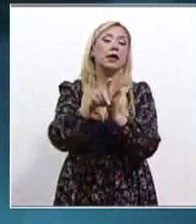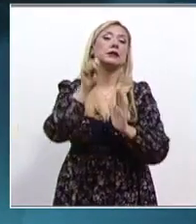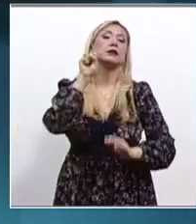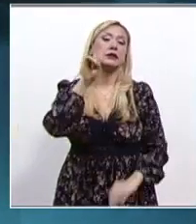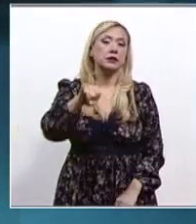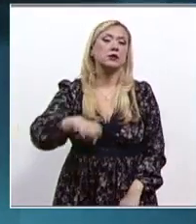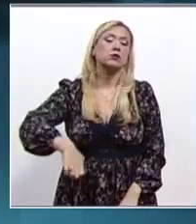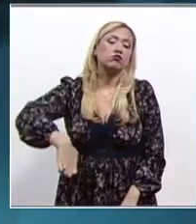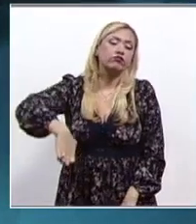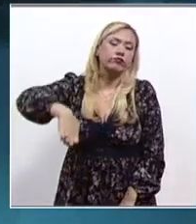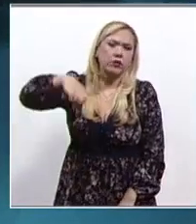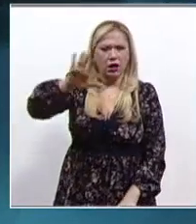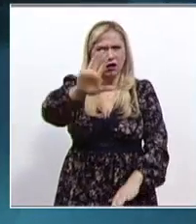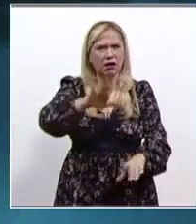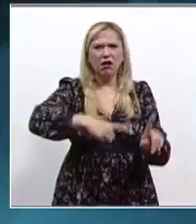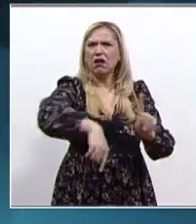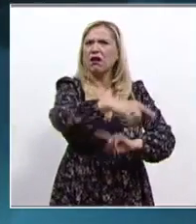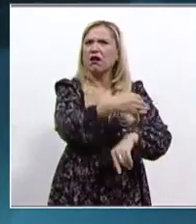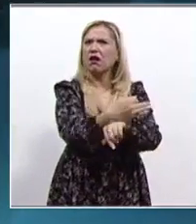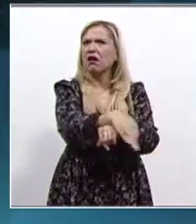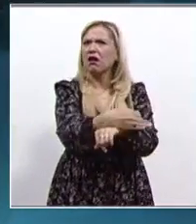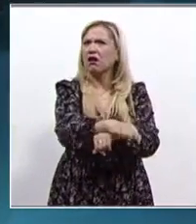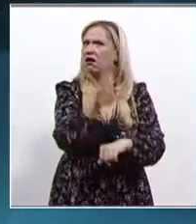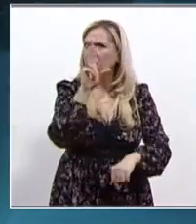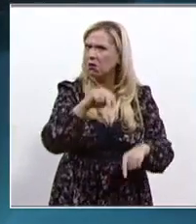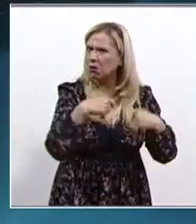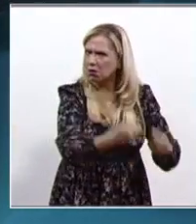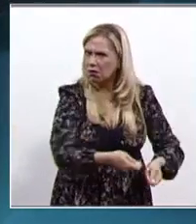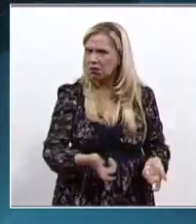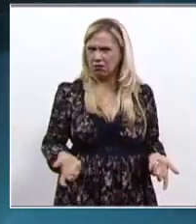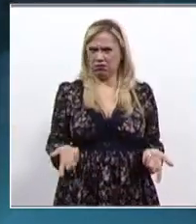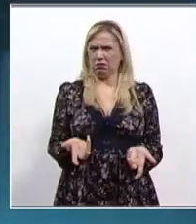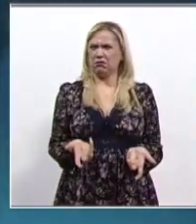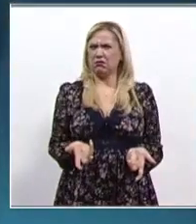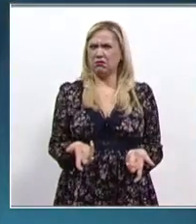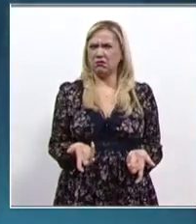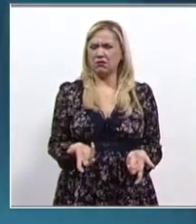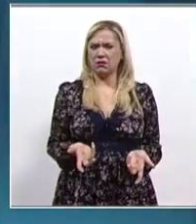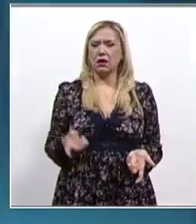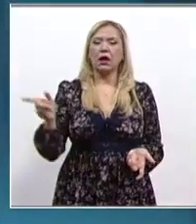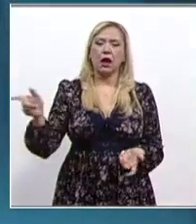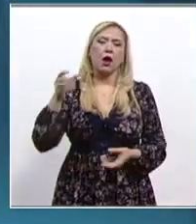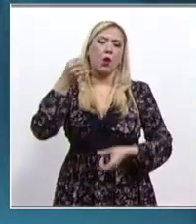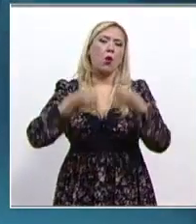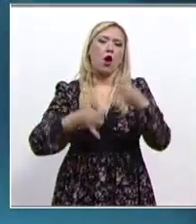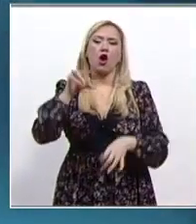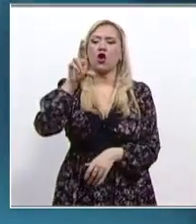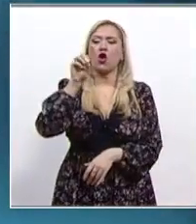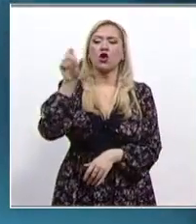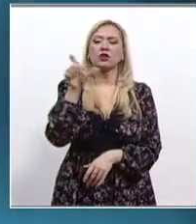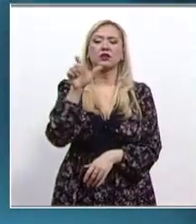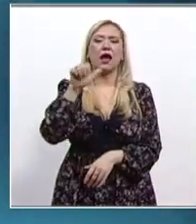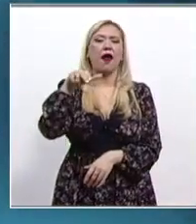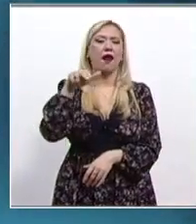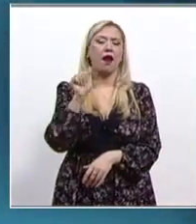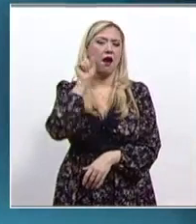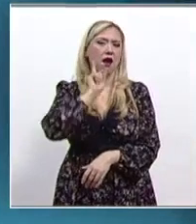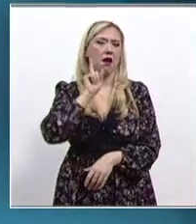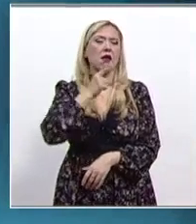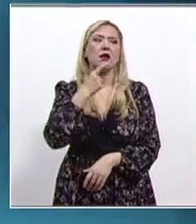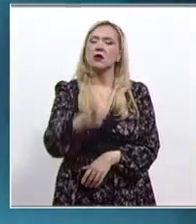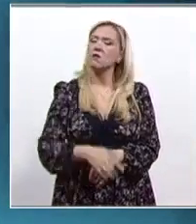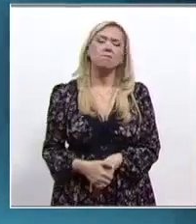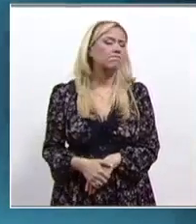seguridad social de los trabajadores transitorios. Por ese motivo, la jueza Roxana León Sánchez determinó inaplicar la norma y ordenó